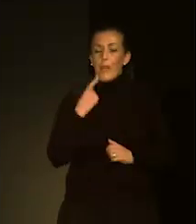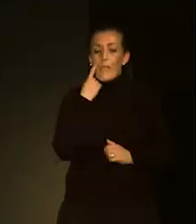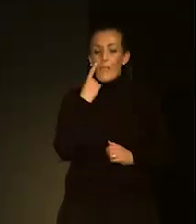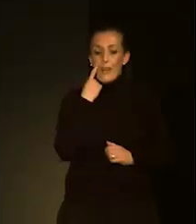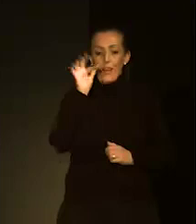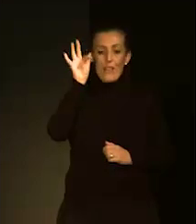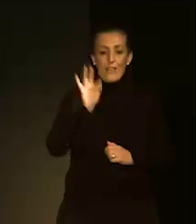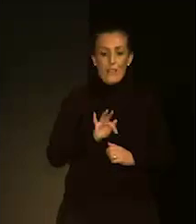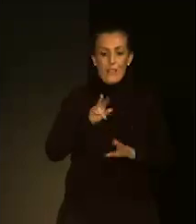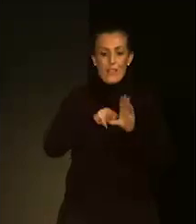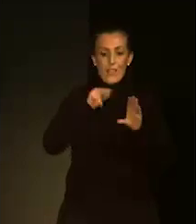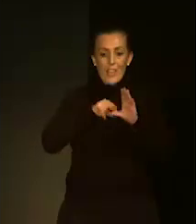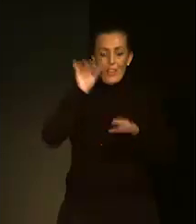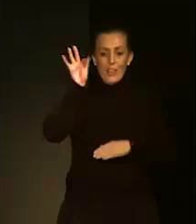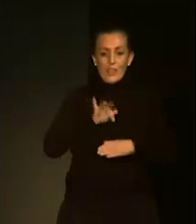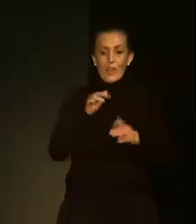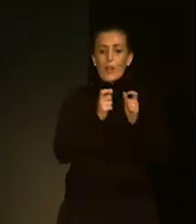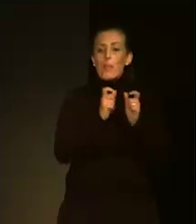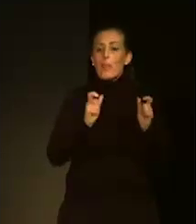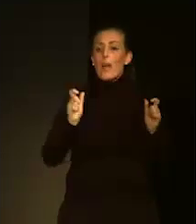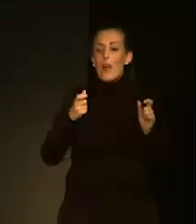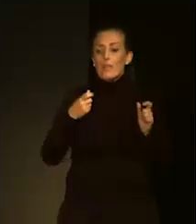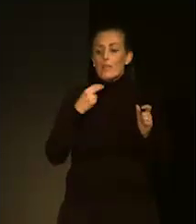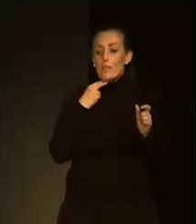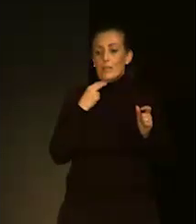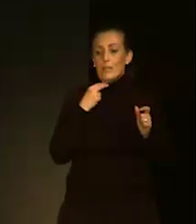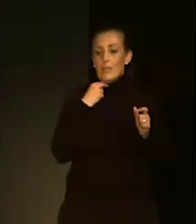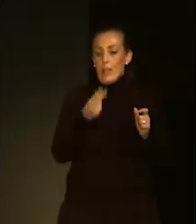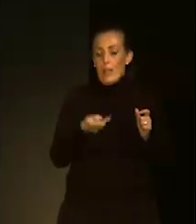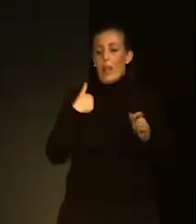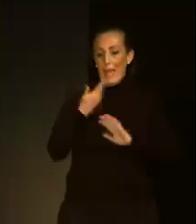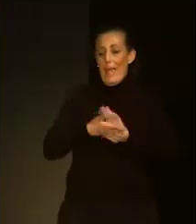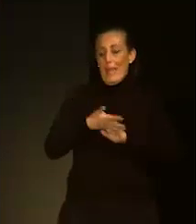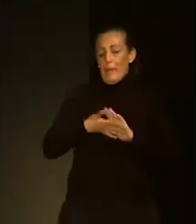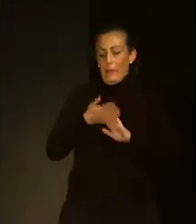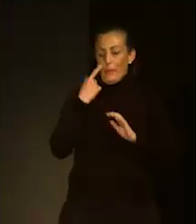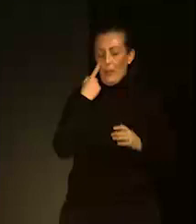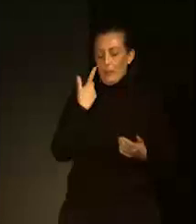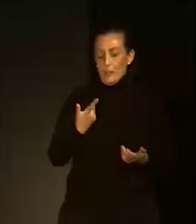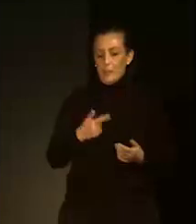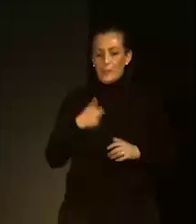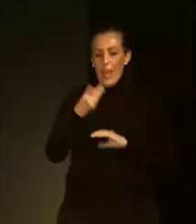ver en sus palabras lo que ellos hacen